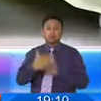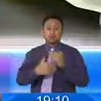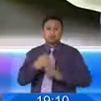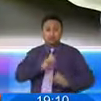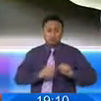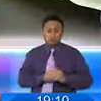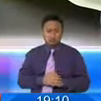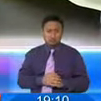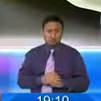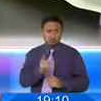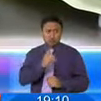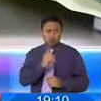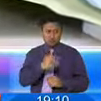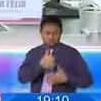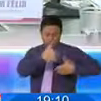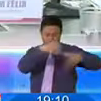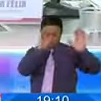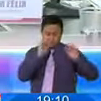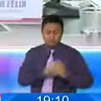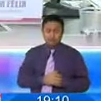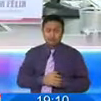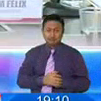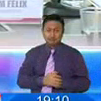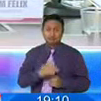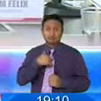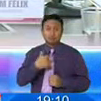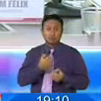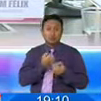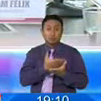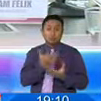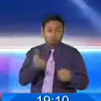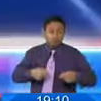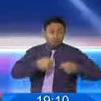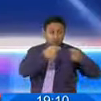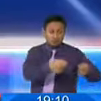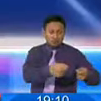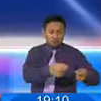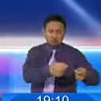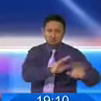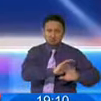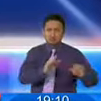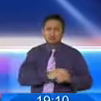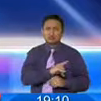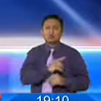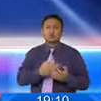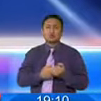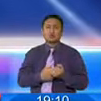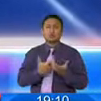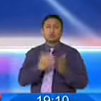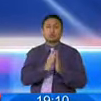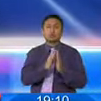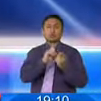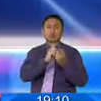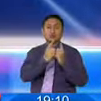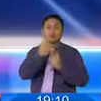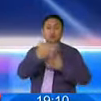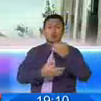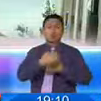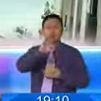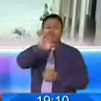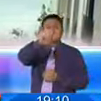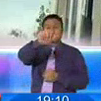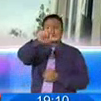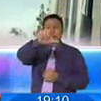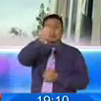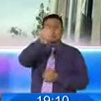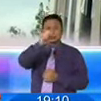de evaluación del Consejo Transitorio y al no entregar información en relación al recurso de amparo al cual dio paso el juez de Balsas